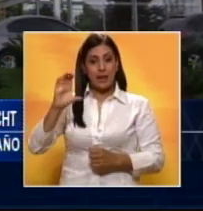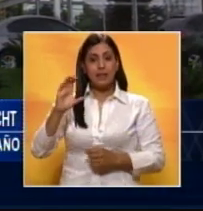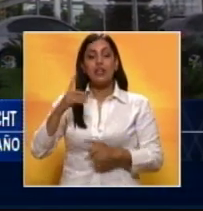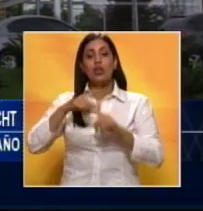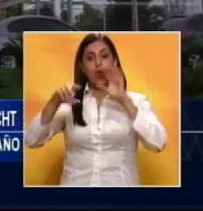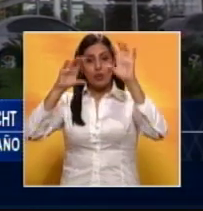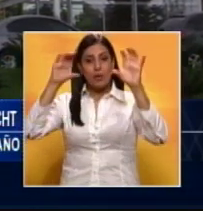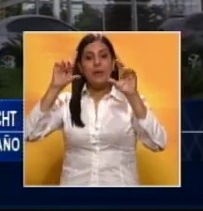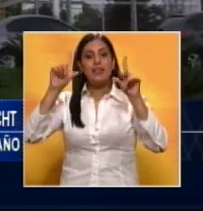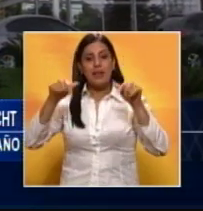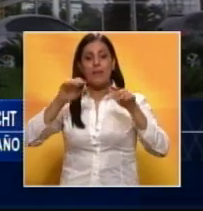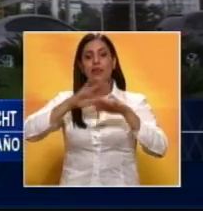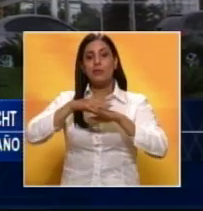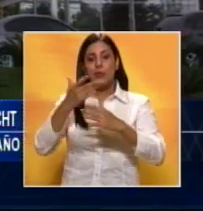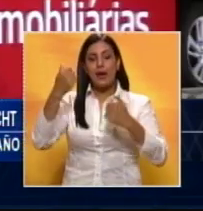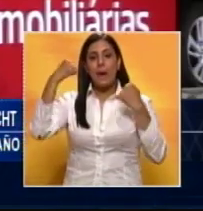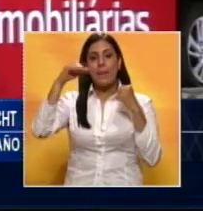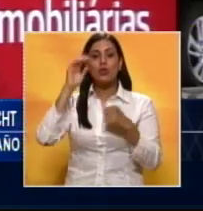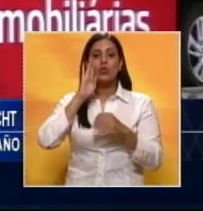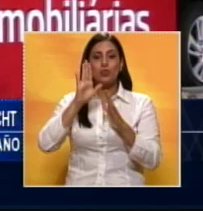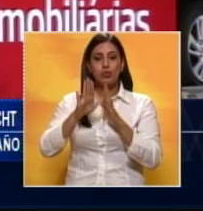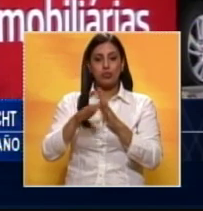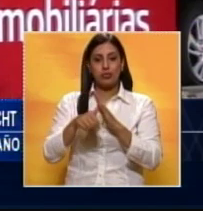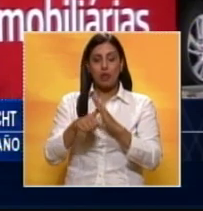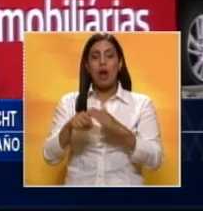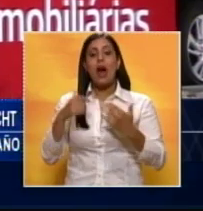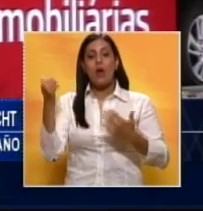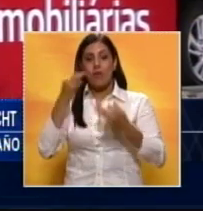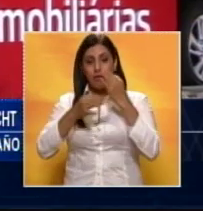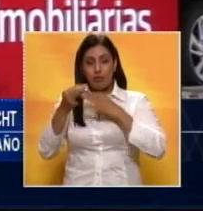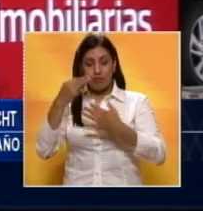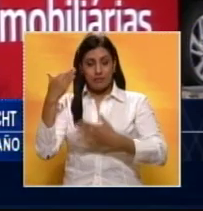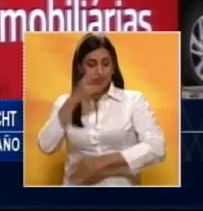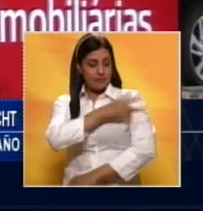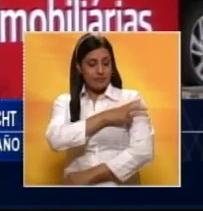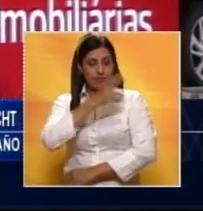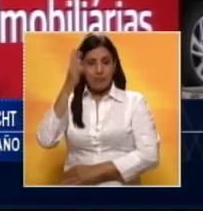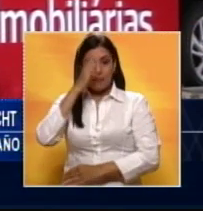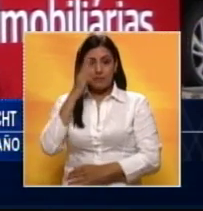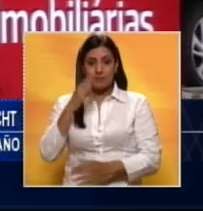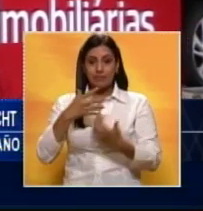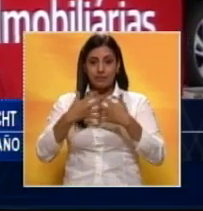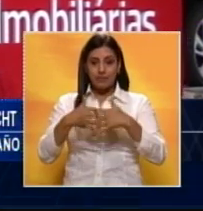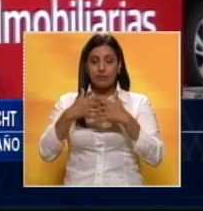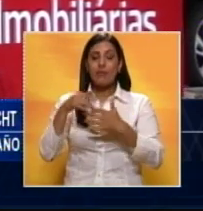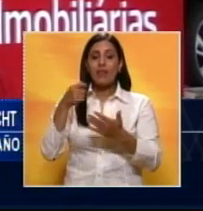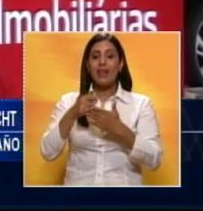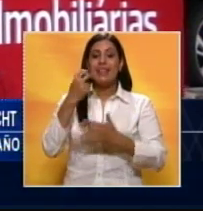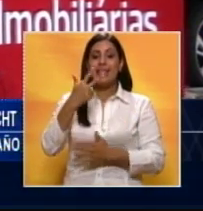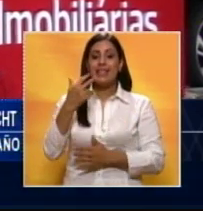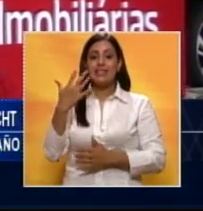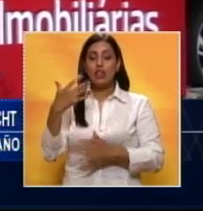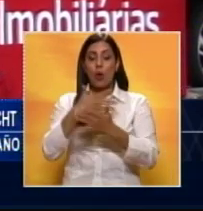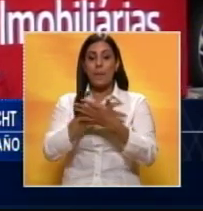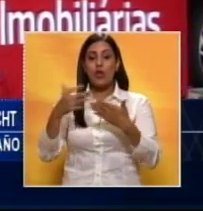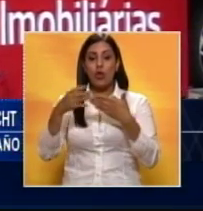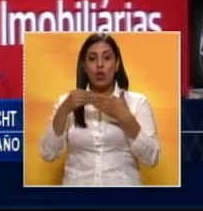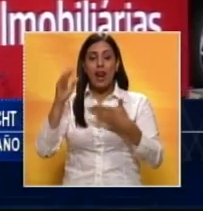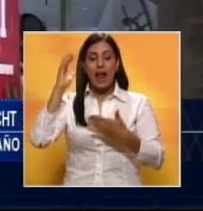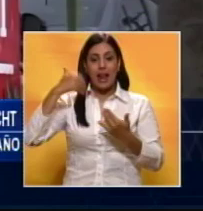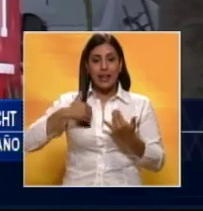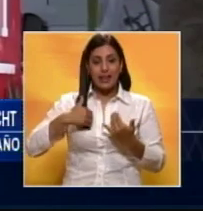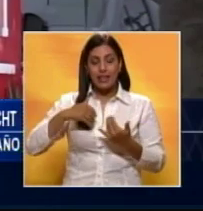el exterior que le involucran en prácticas de corrupción. Odebrecht reconoció haber pagado sobornos por $35 millones en